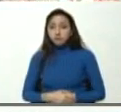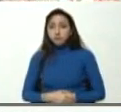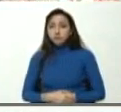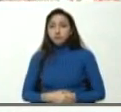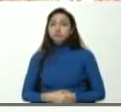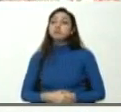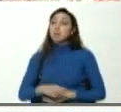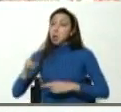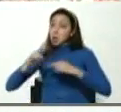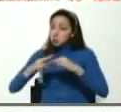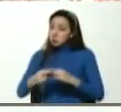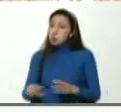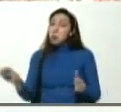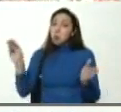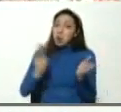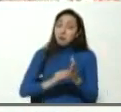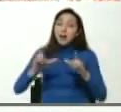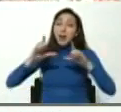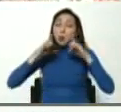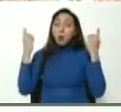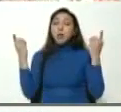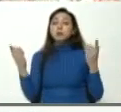reconstruyó la guaira